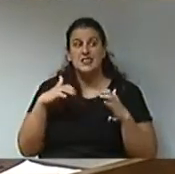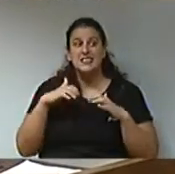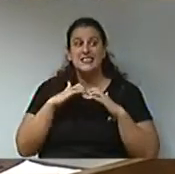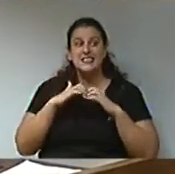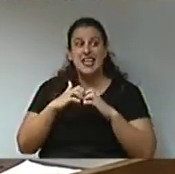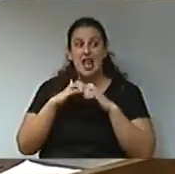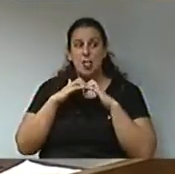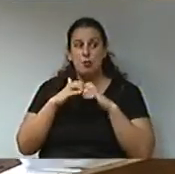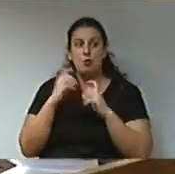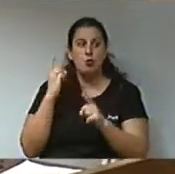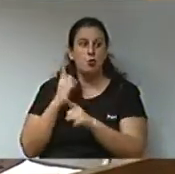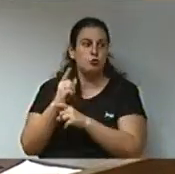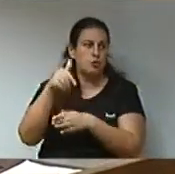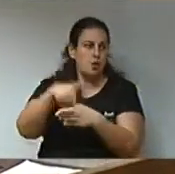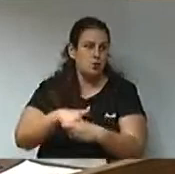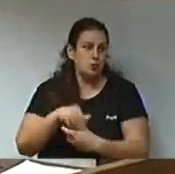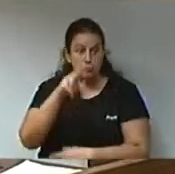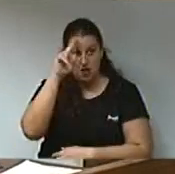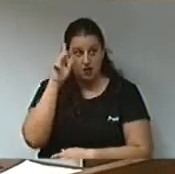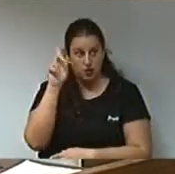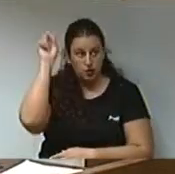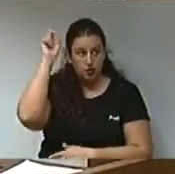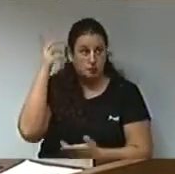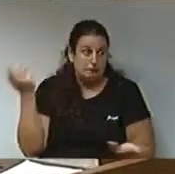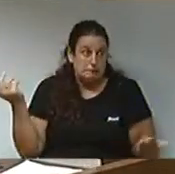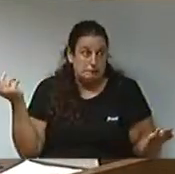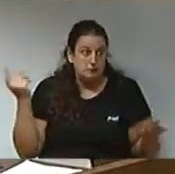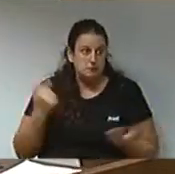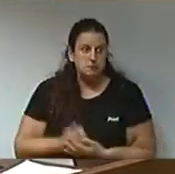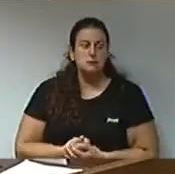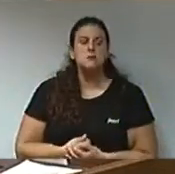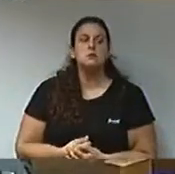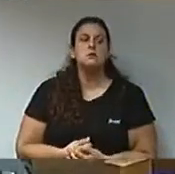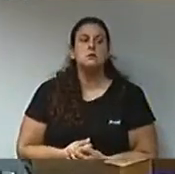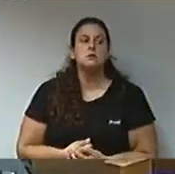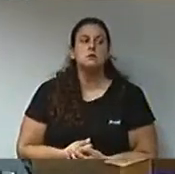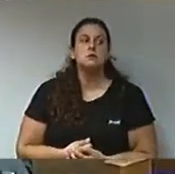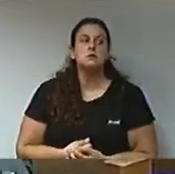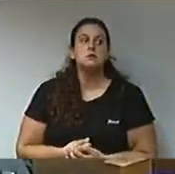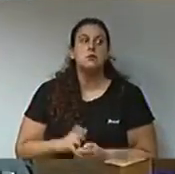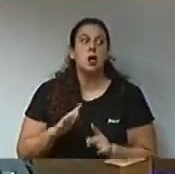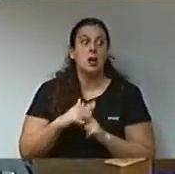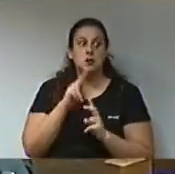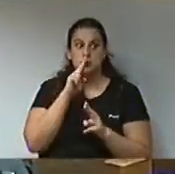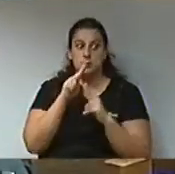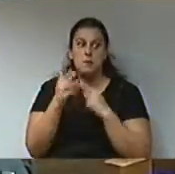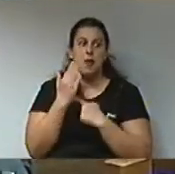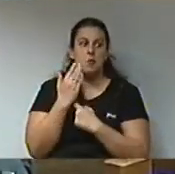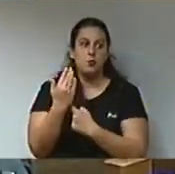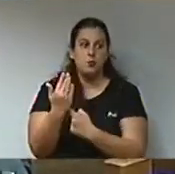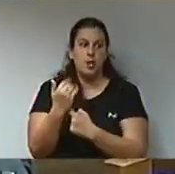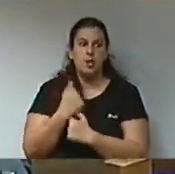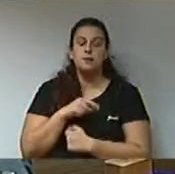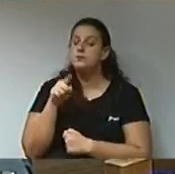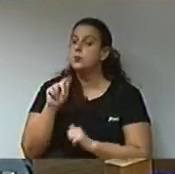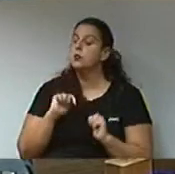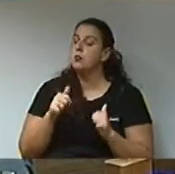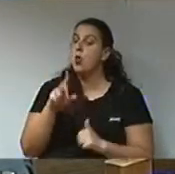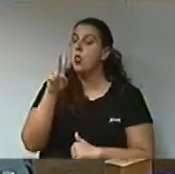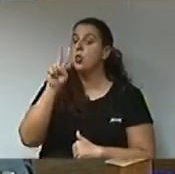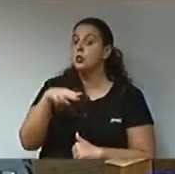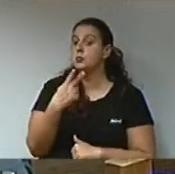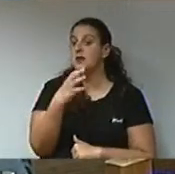Madrid. Oiga, yo, después de todo esto, mire, otro caso paradigmático, la Albufera. Usted anuncia en